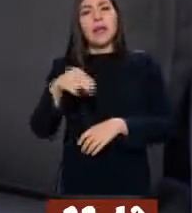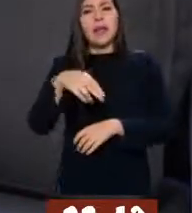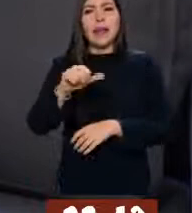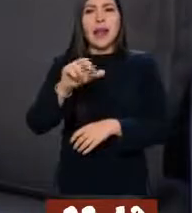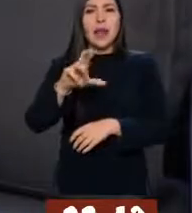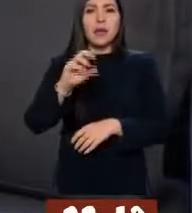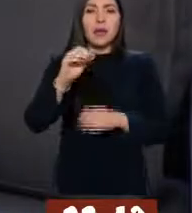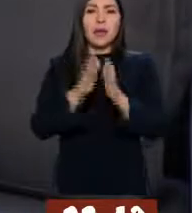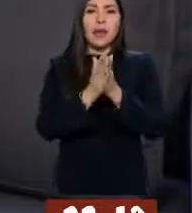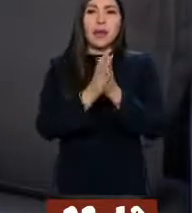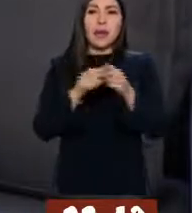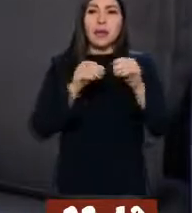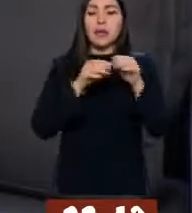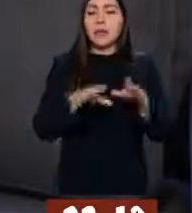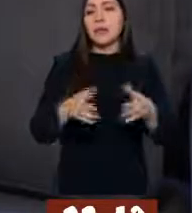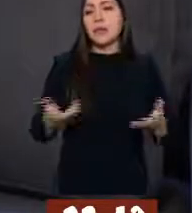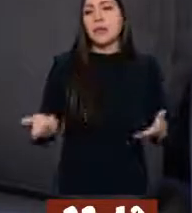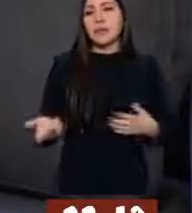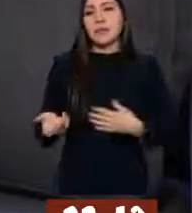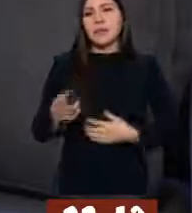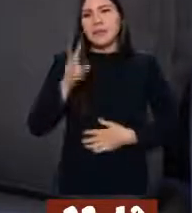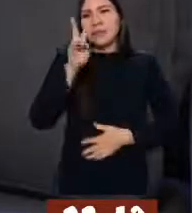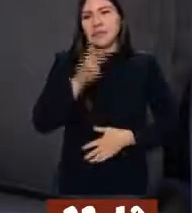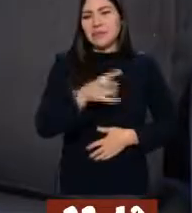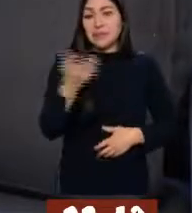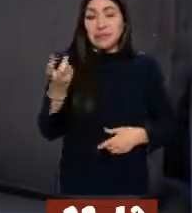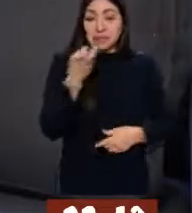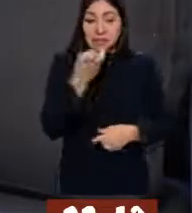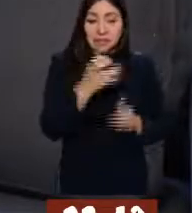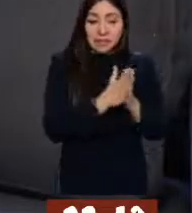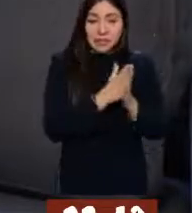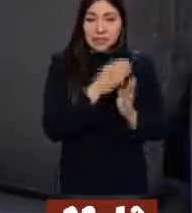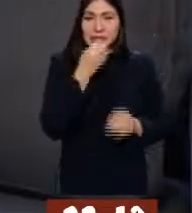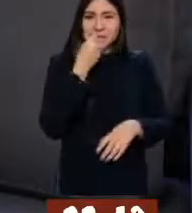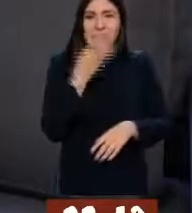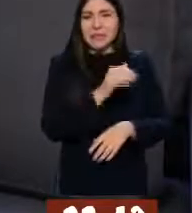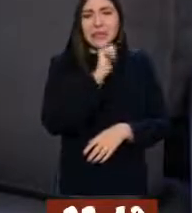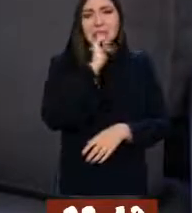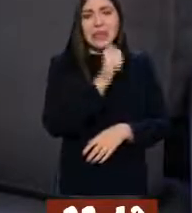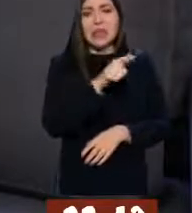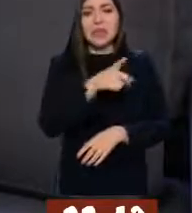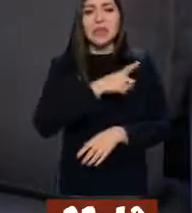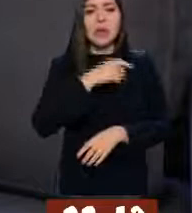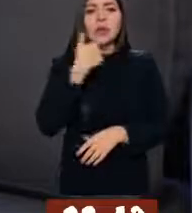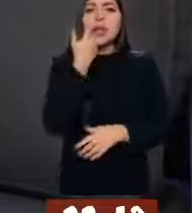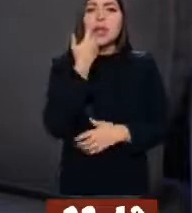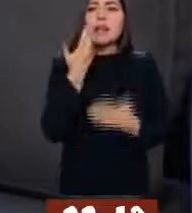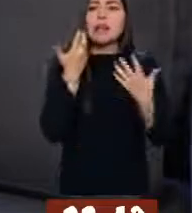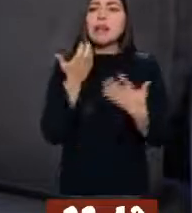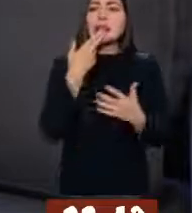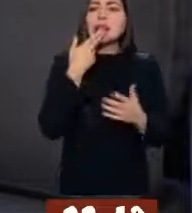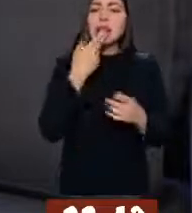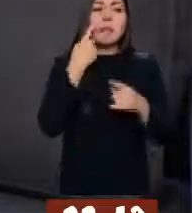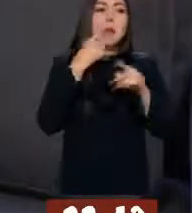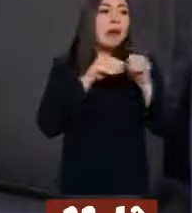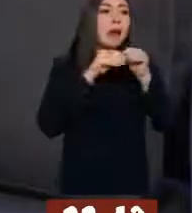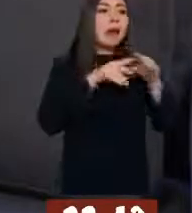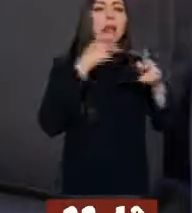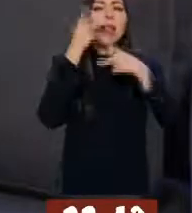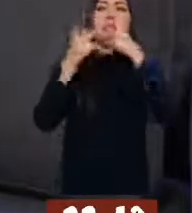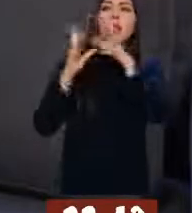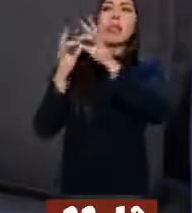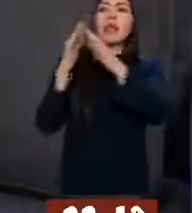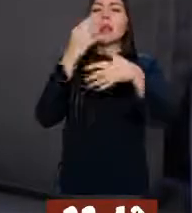son francamente deleznables y que buscan el escándalo, ¿no? Sí, ahora, pues estos temas, en ese